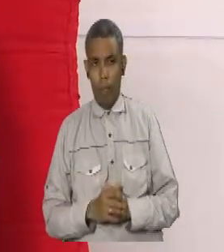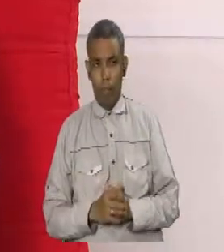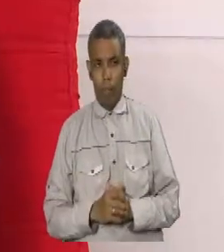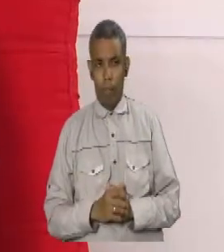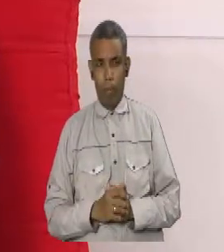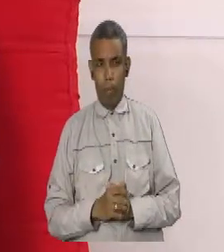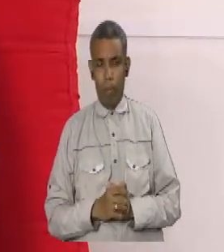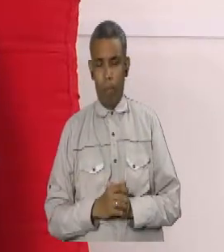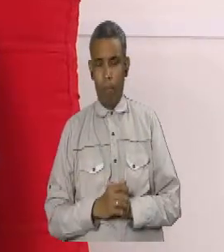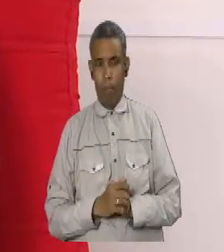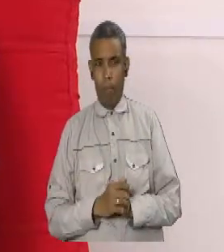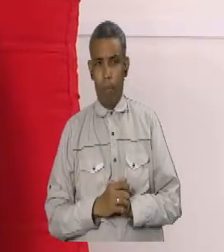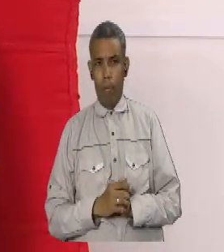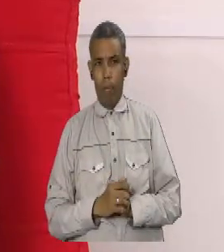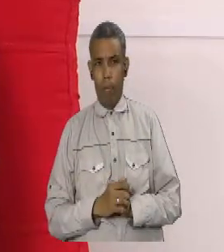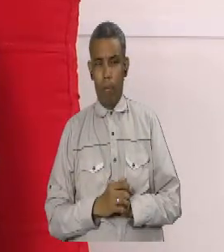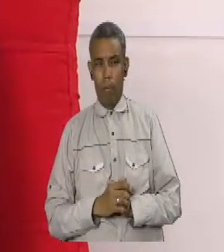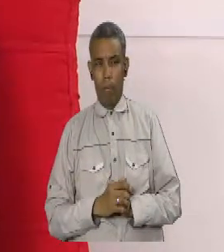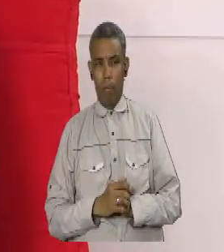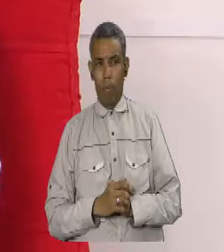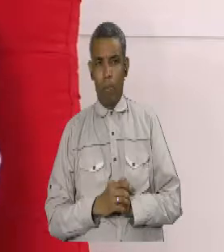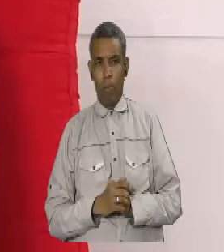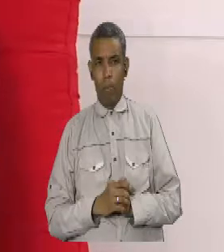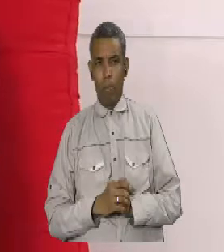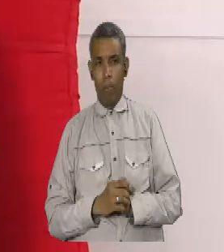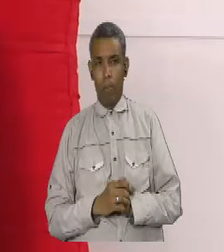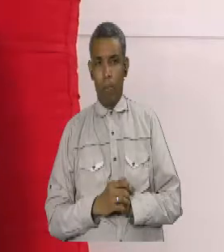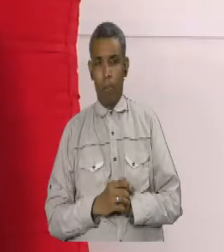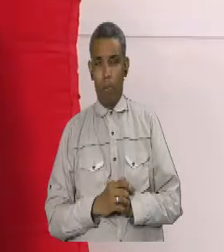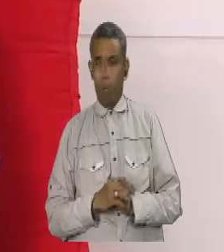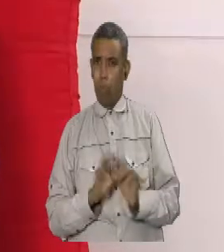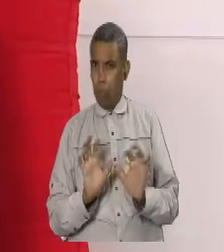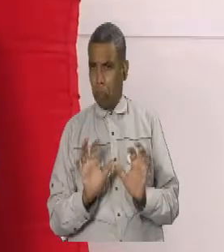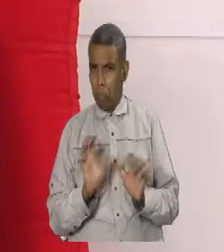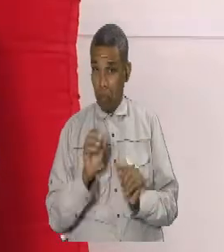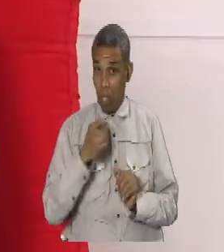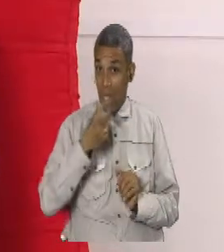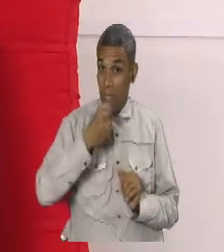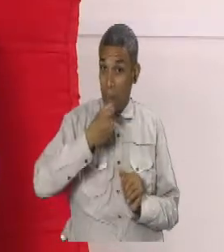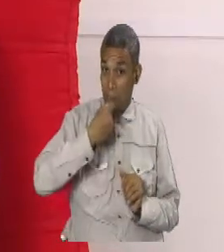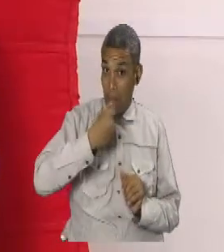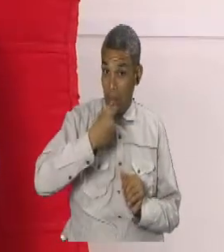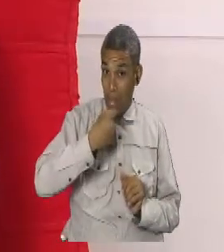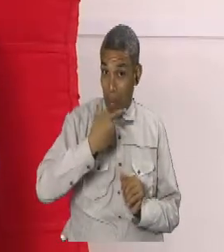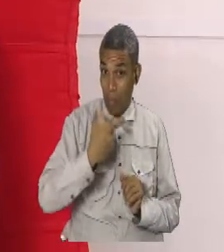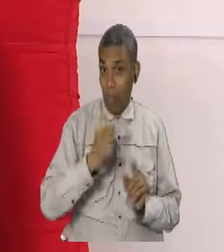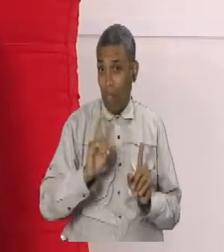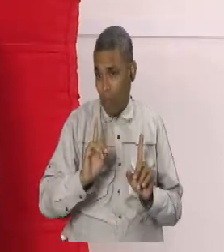de su cabello. Eso es básico. Fuera de que hay unos medicamentos que pueden hacer que también caiga